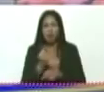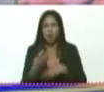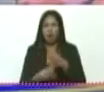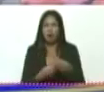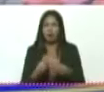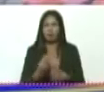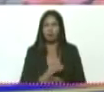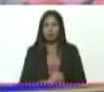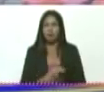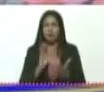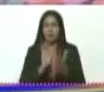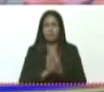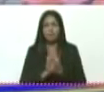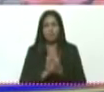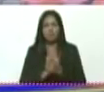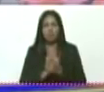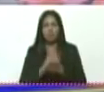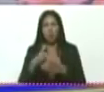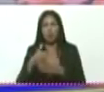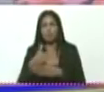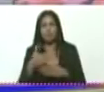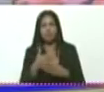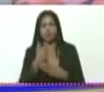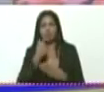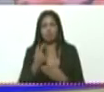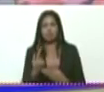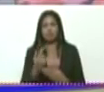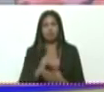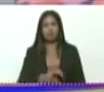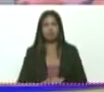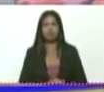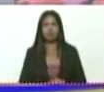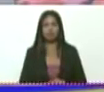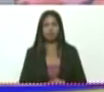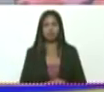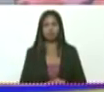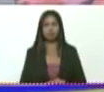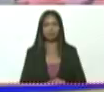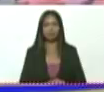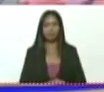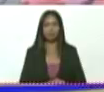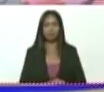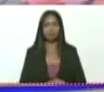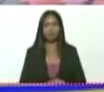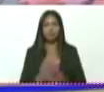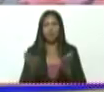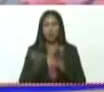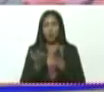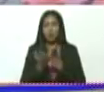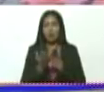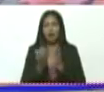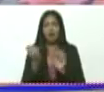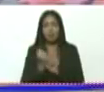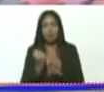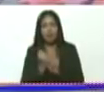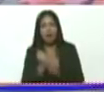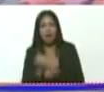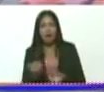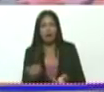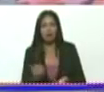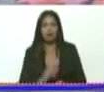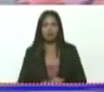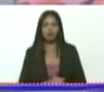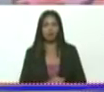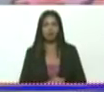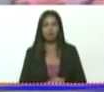usted, amigo, compañero, que me escucha, compatriota? ¿A estudiar, a trabajar,